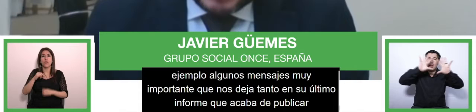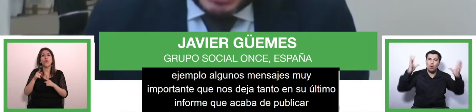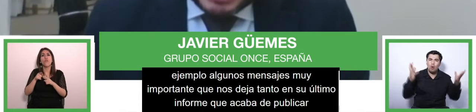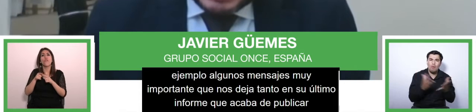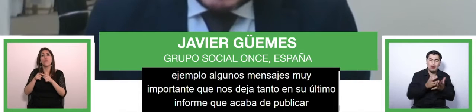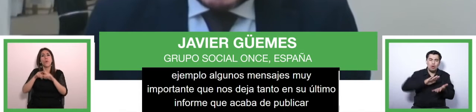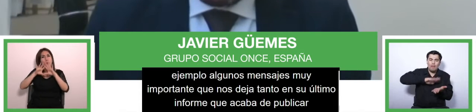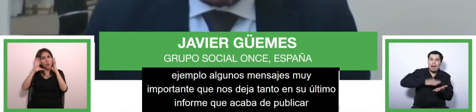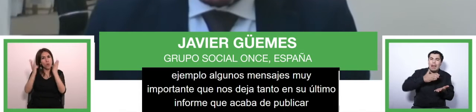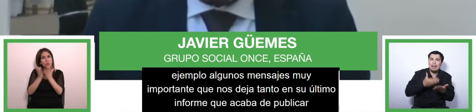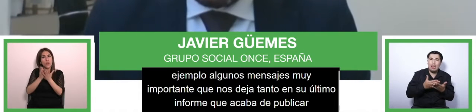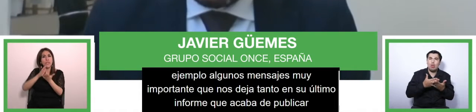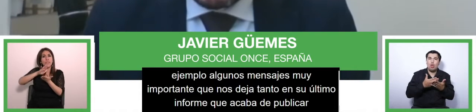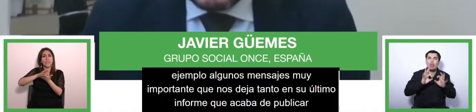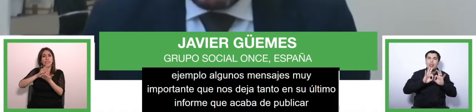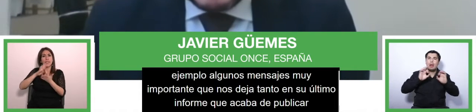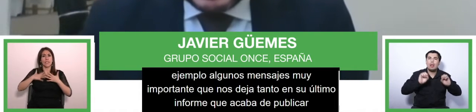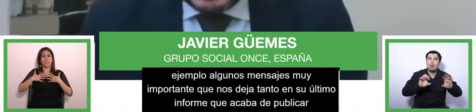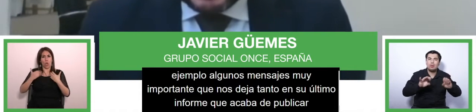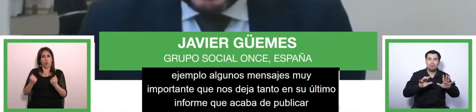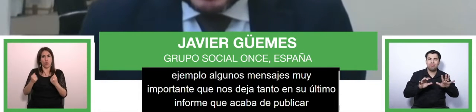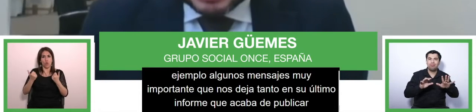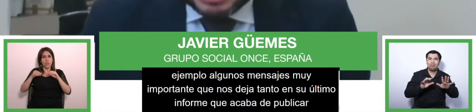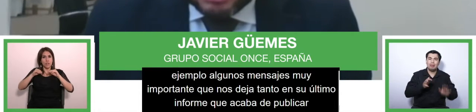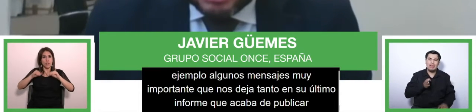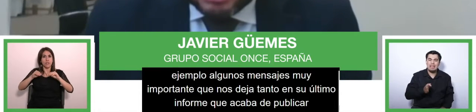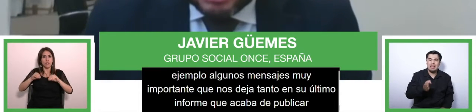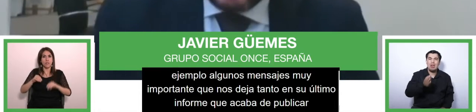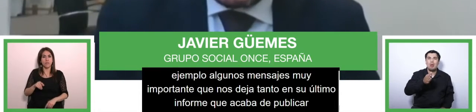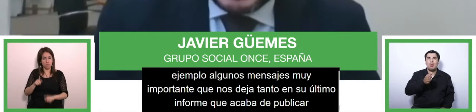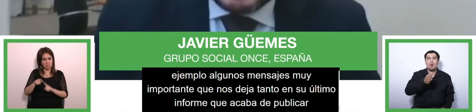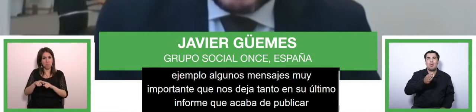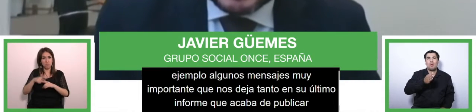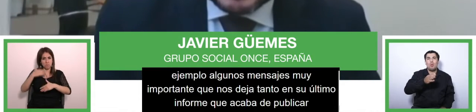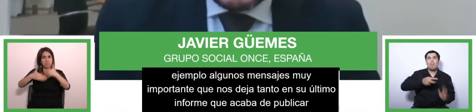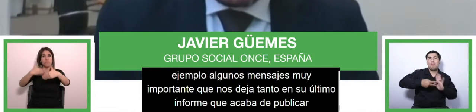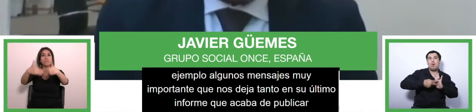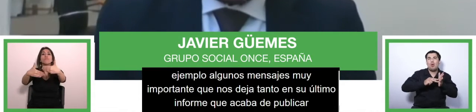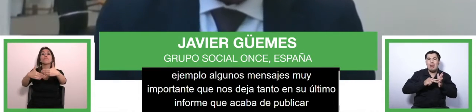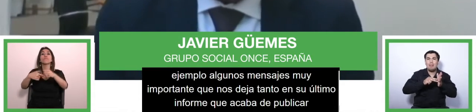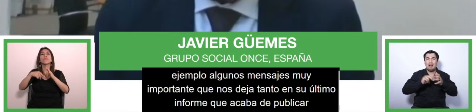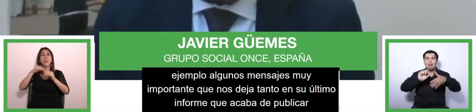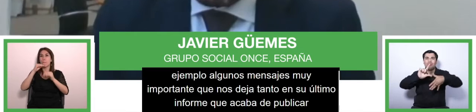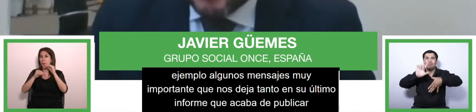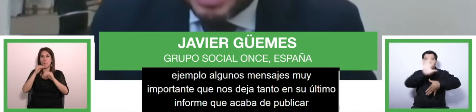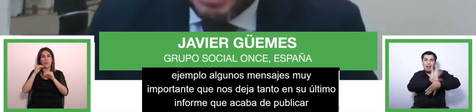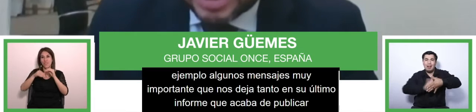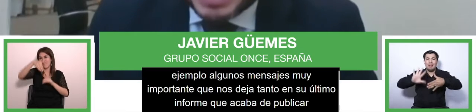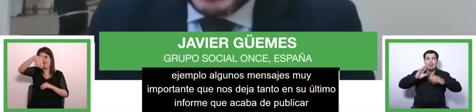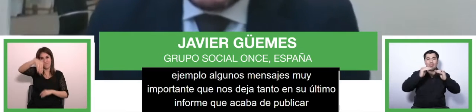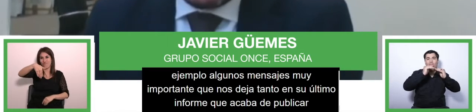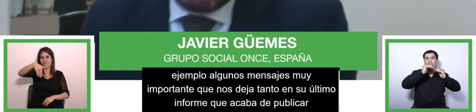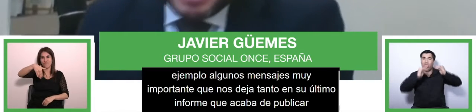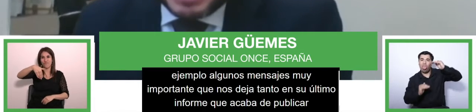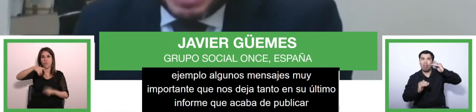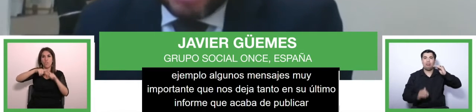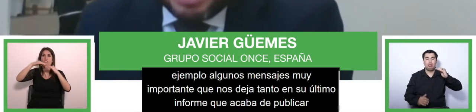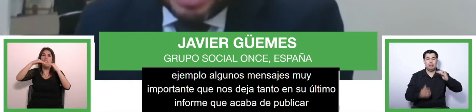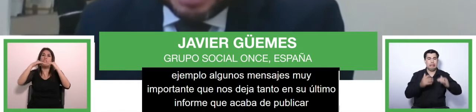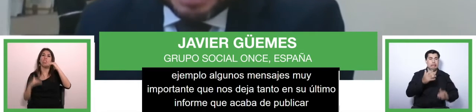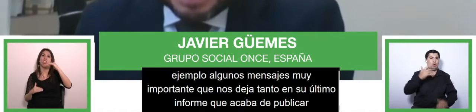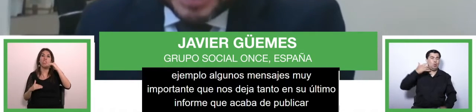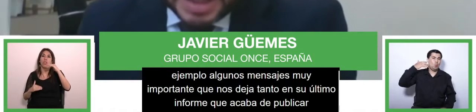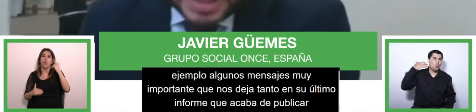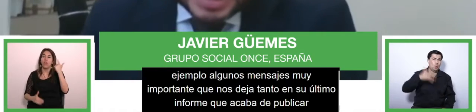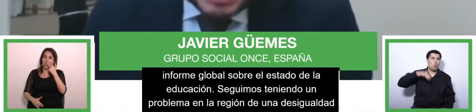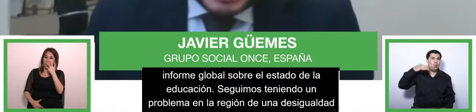educación. Seguimos teniendo un problema en la región de una desigualdad que es muy importante y que afecta a la